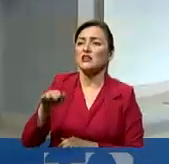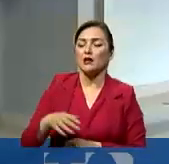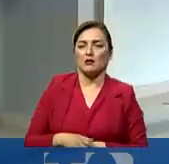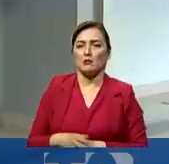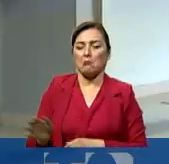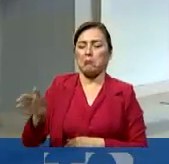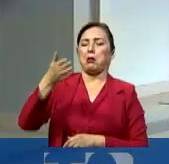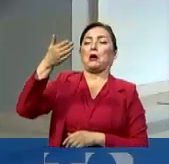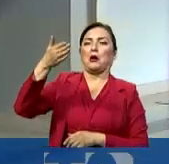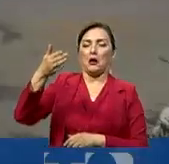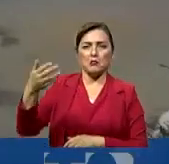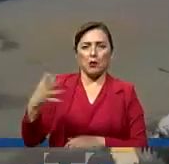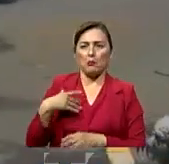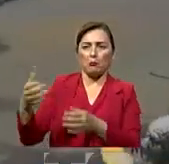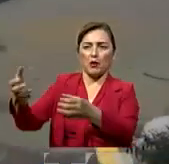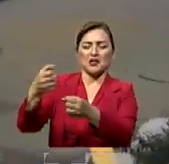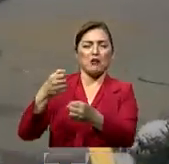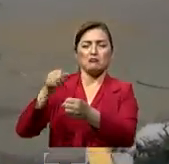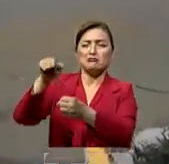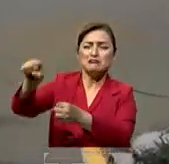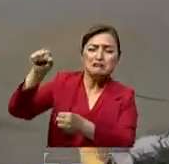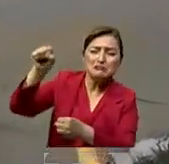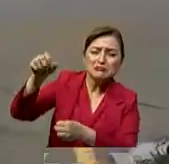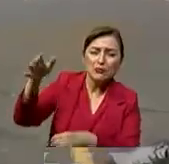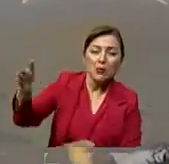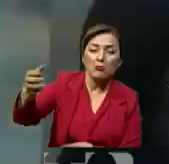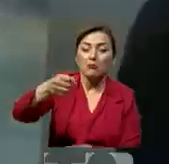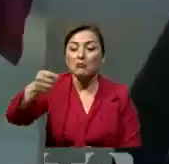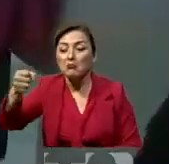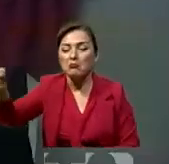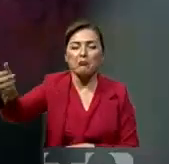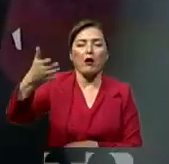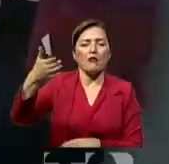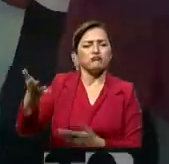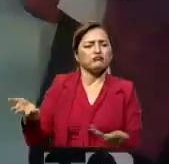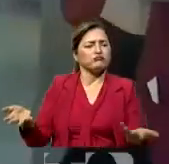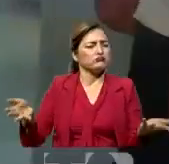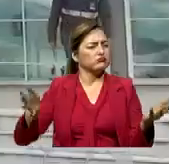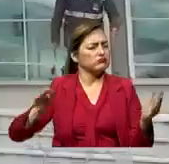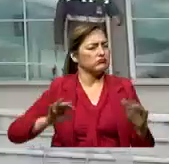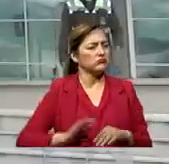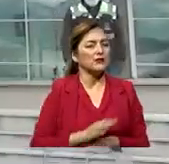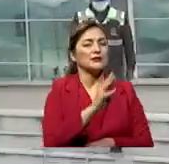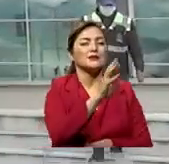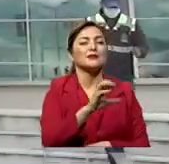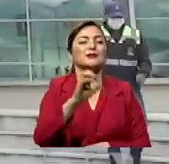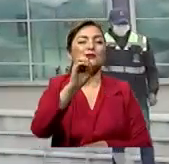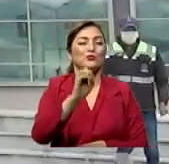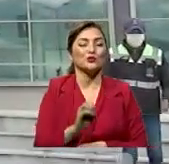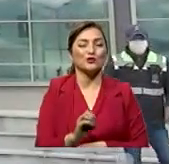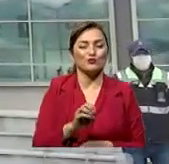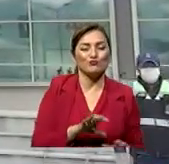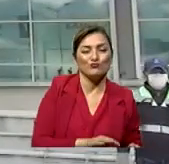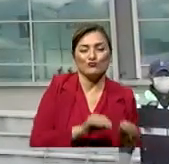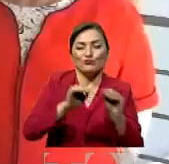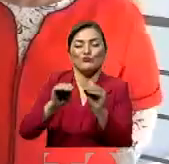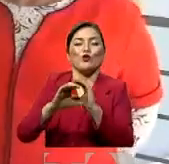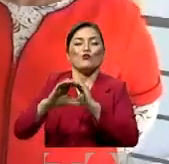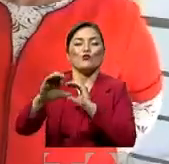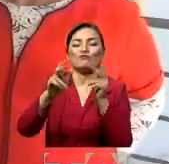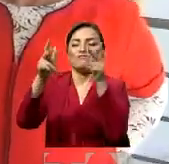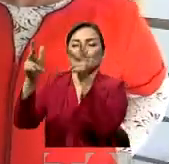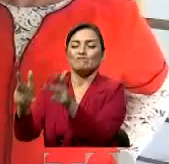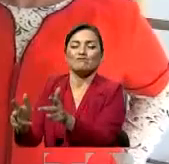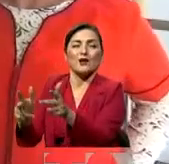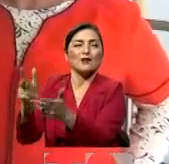reciban. Este desfase se dio cuando el 60% de cooperativas del transporte nacional fue ubicado en la nueva terminal del sur.